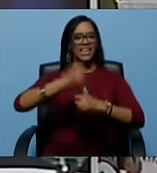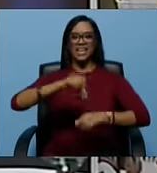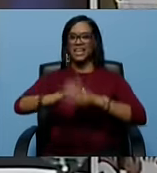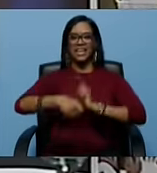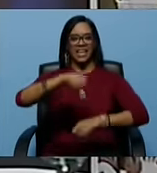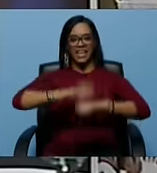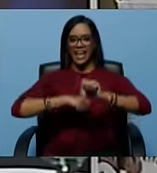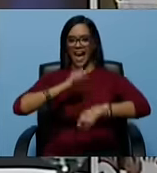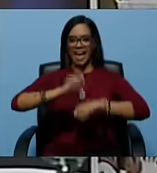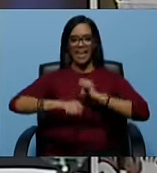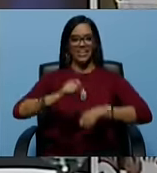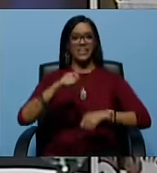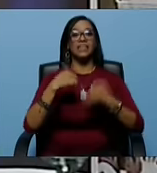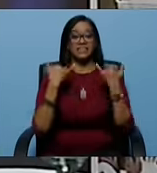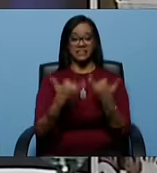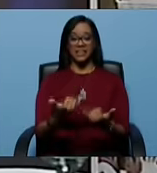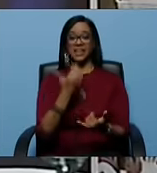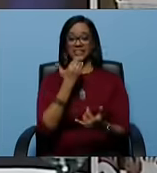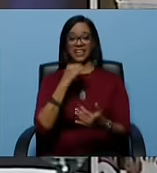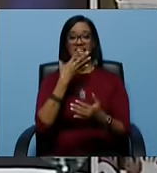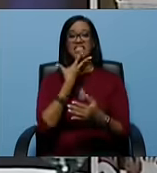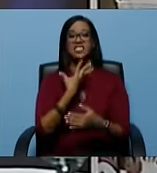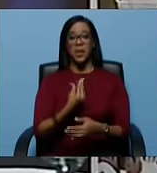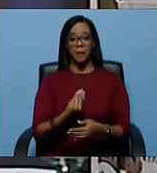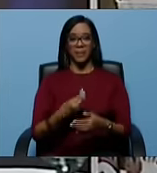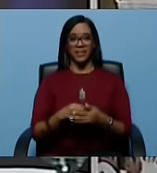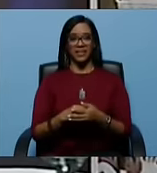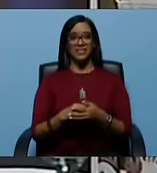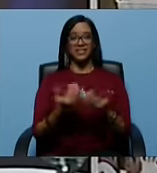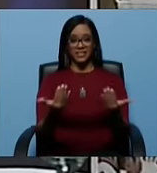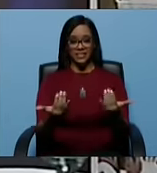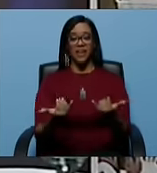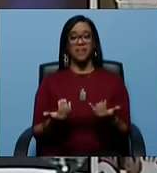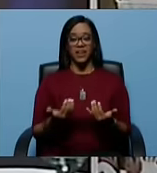Gaitas. Ya viene diciembre, pues. Viene diciembre.